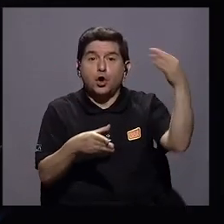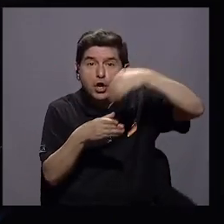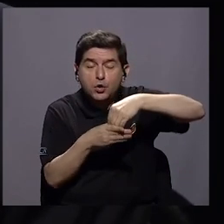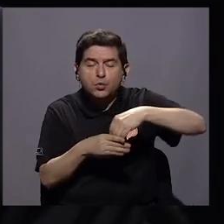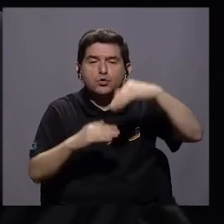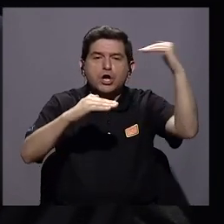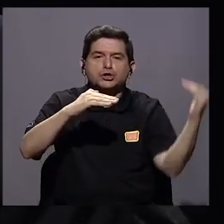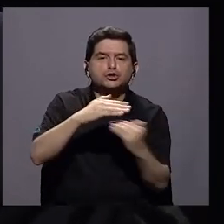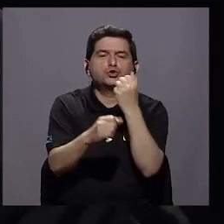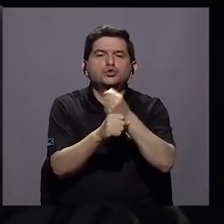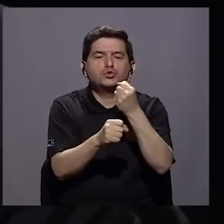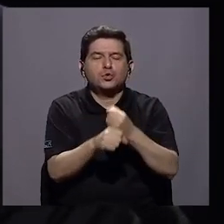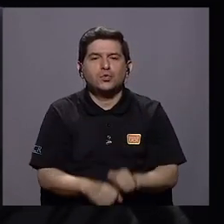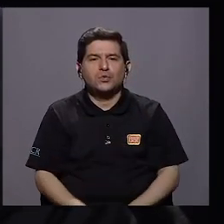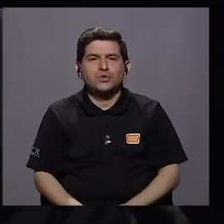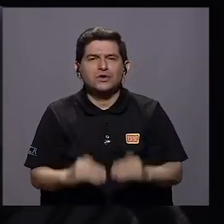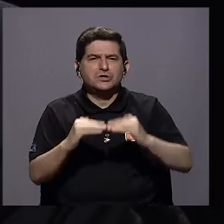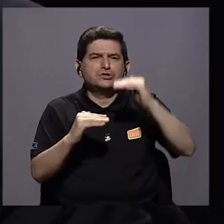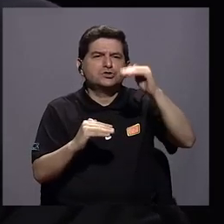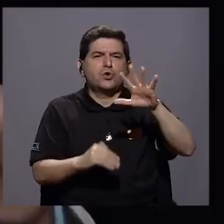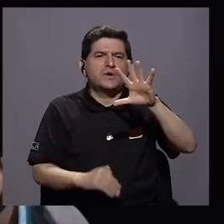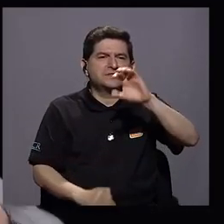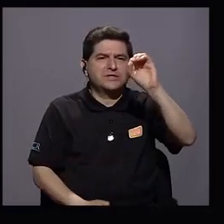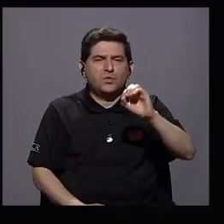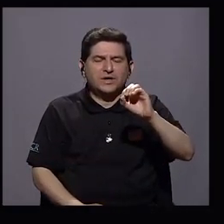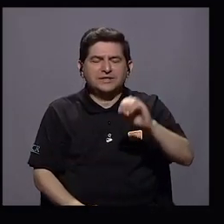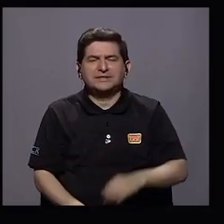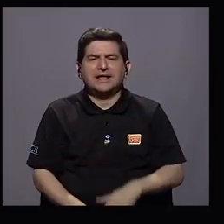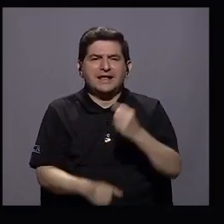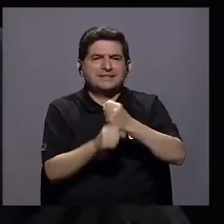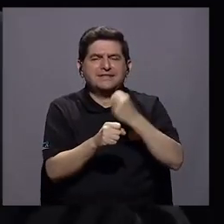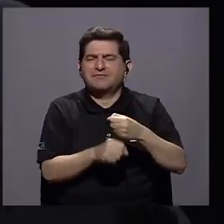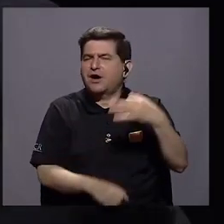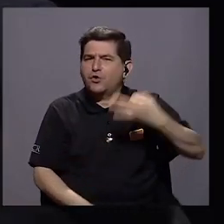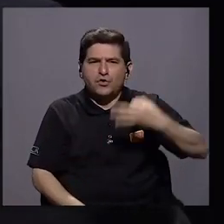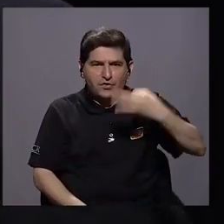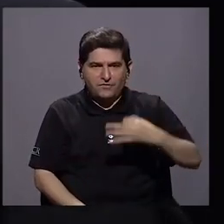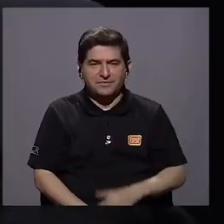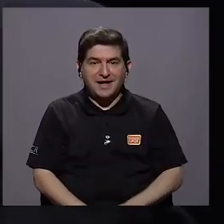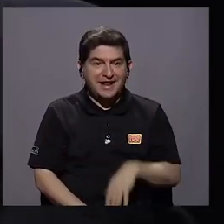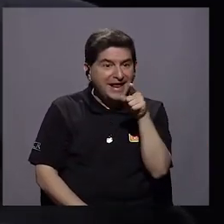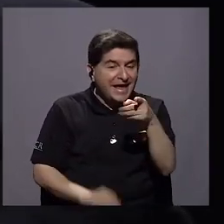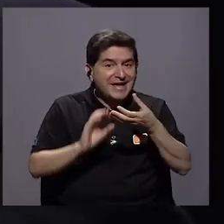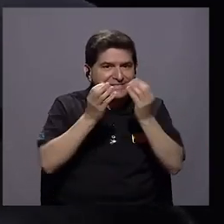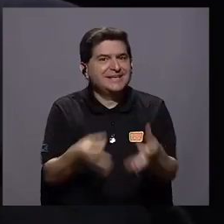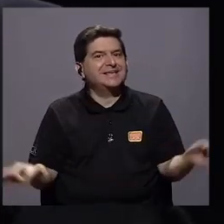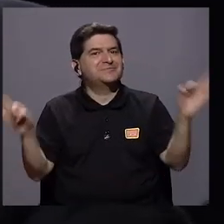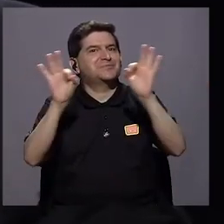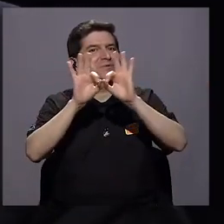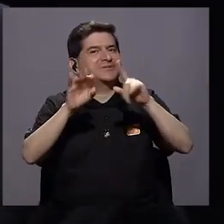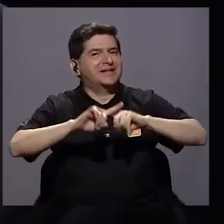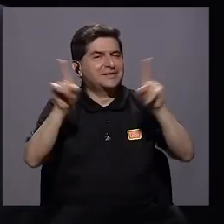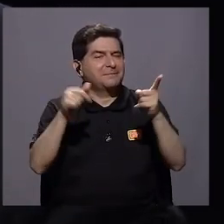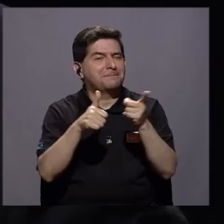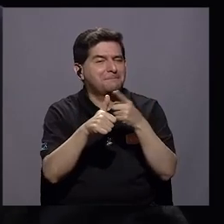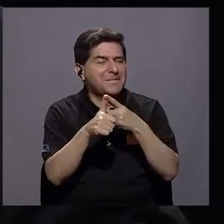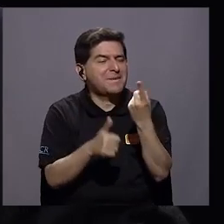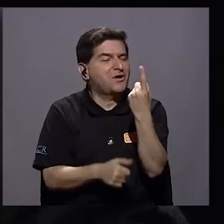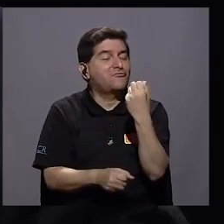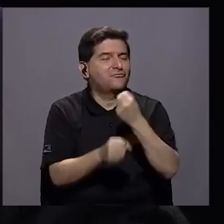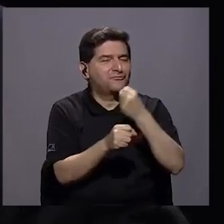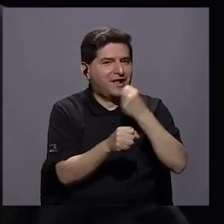incluye su empleo. Más del 50% informal también, perdóneme. Otro dato importante. Vamos, ese dato es muy importante, pero analicemos primero